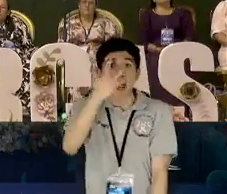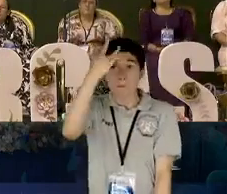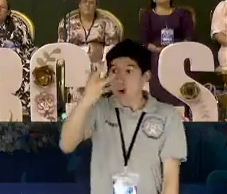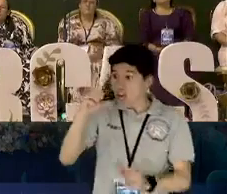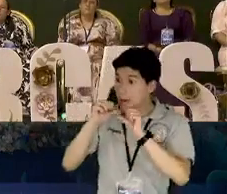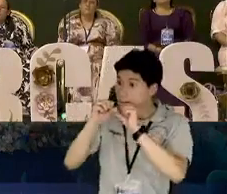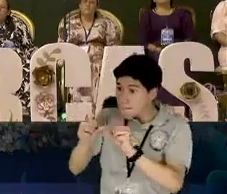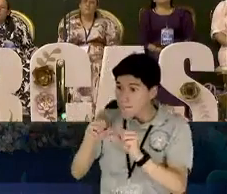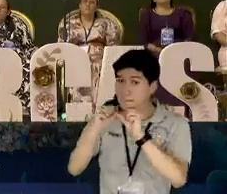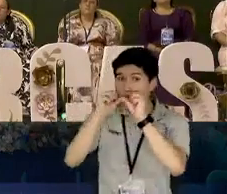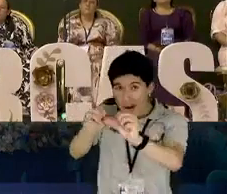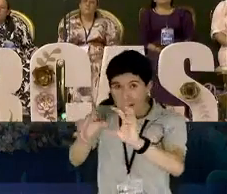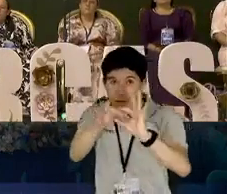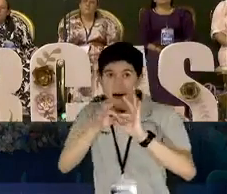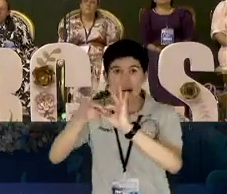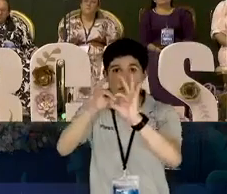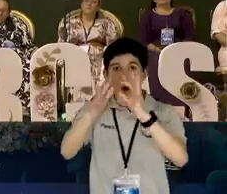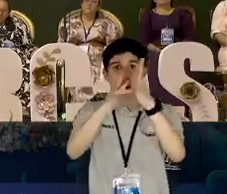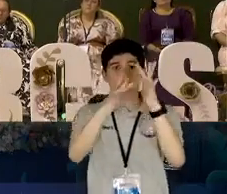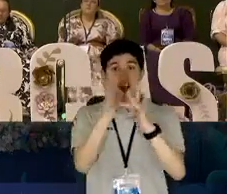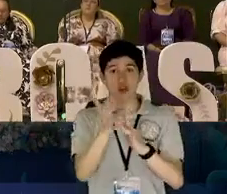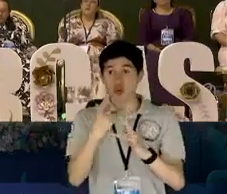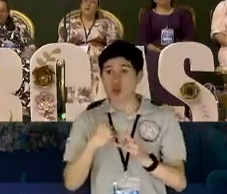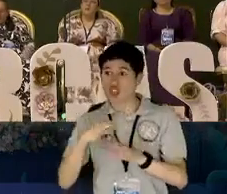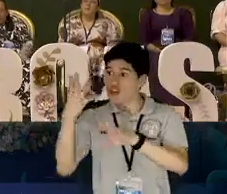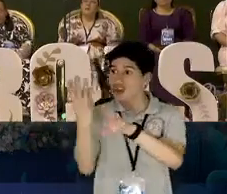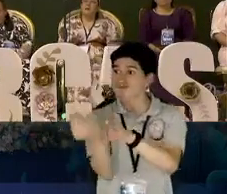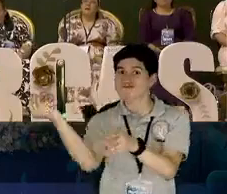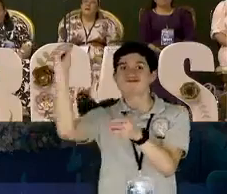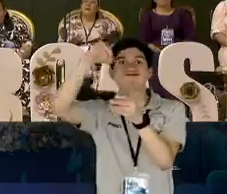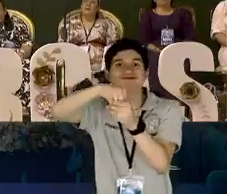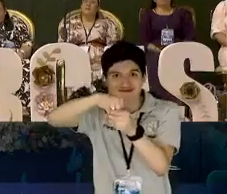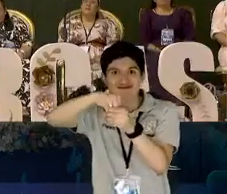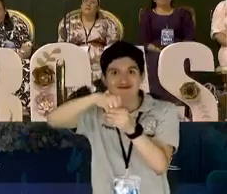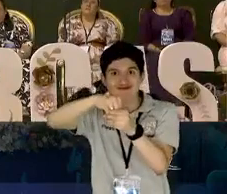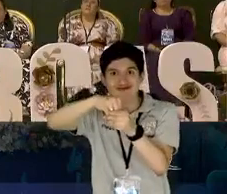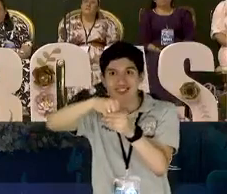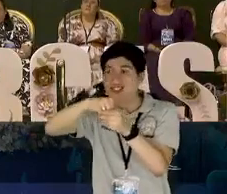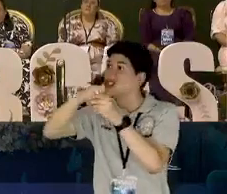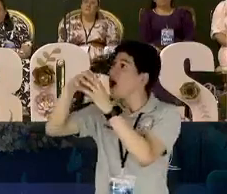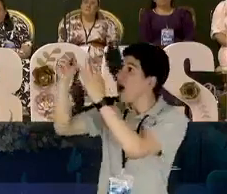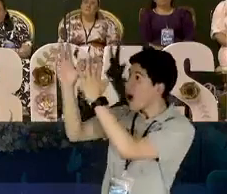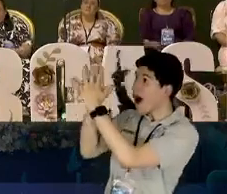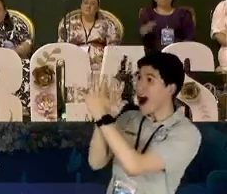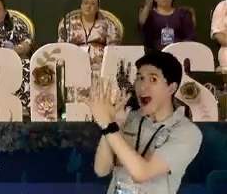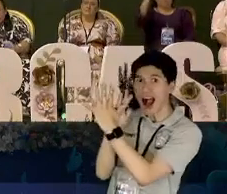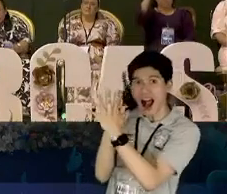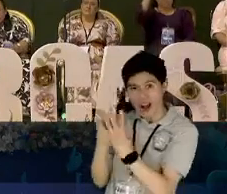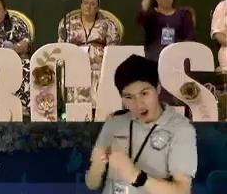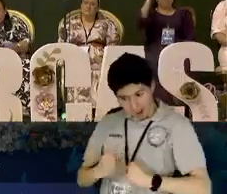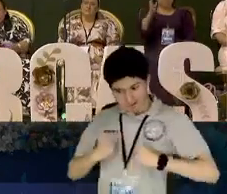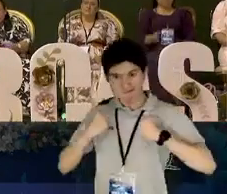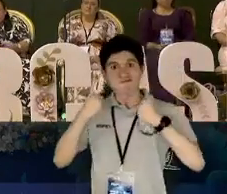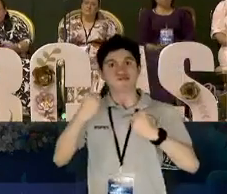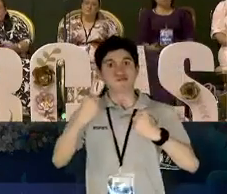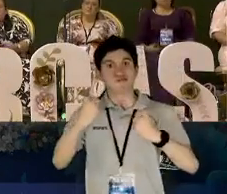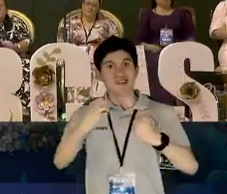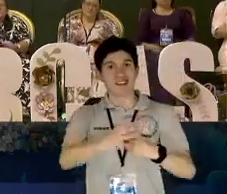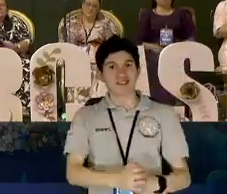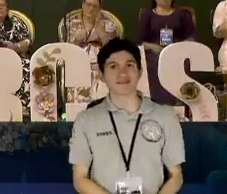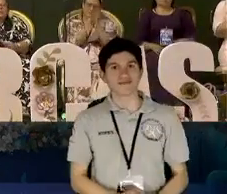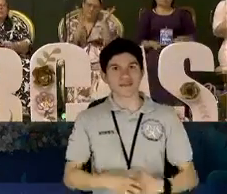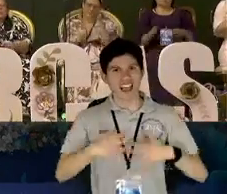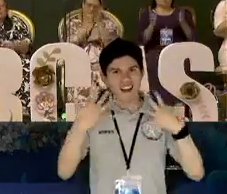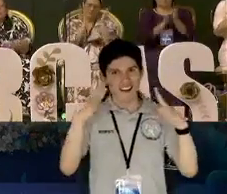Cristo Jesús, porque hago parte de su cuerpo, porque me nutro de esta gloriosa palabra. Démosle ese aplauso al Señor en